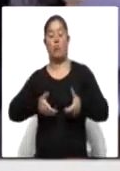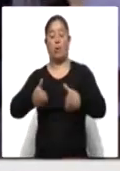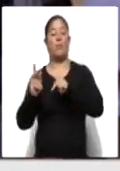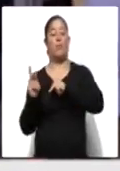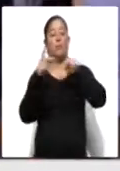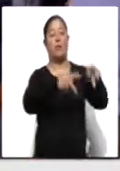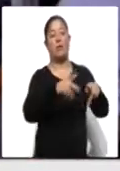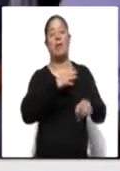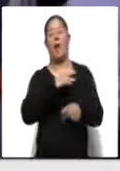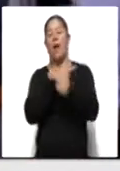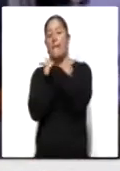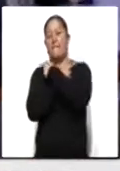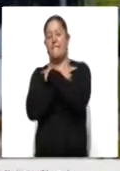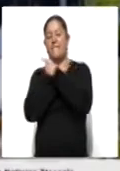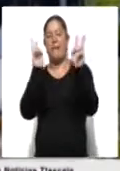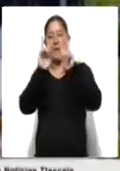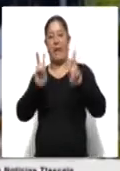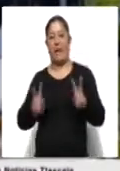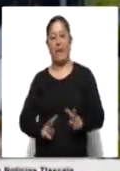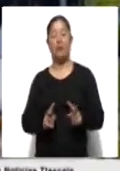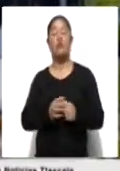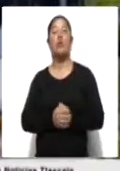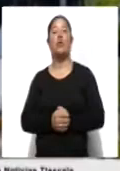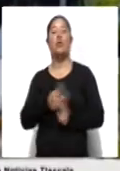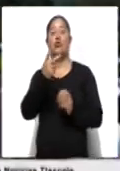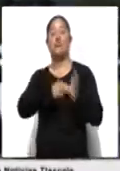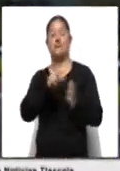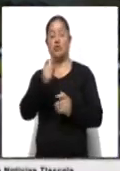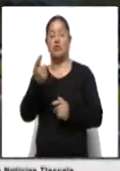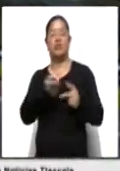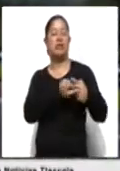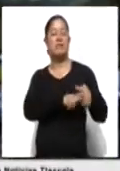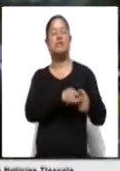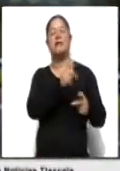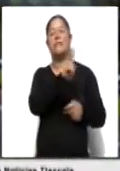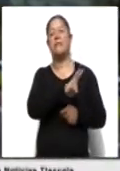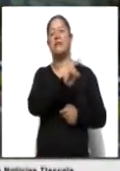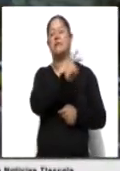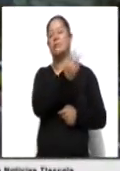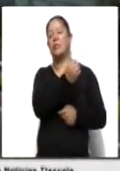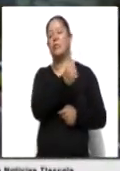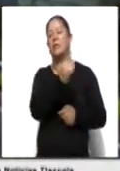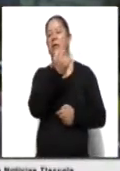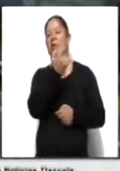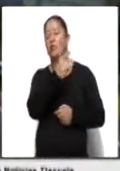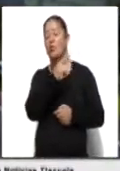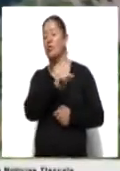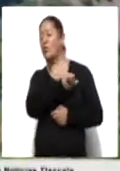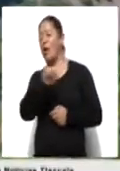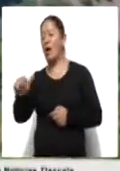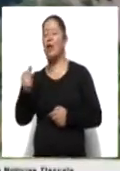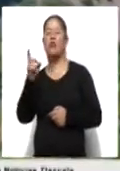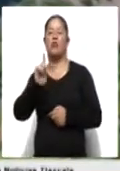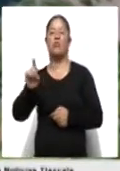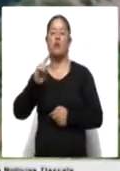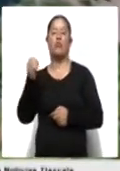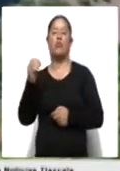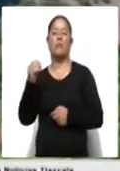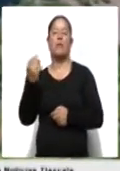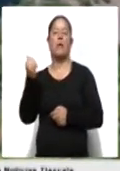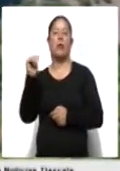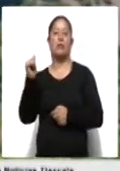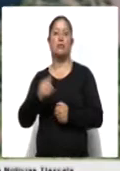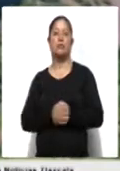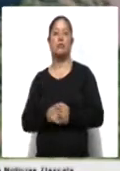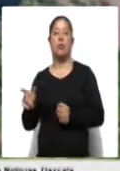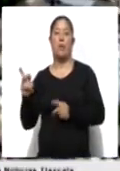su operativo verano 2021 a partir de este viernes 9 de julio y hasta el domingo 29 de agosto en los tramos carreteros y puentes a su